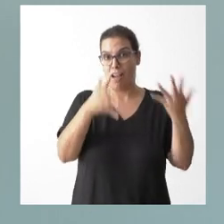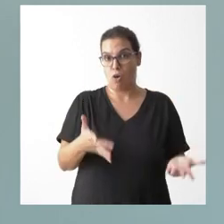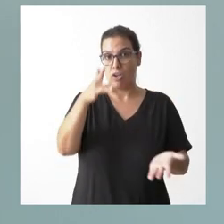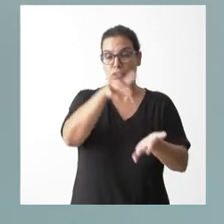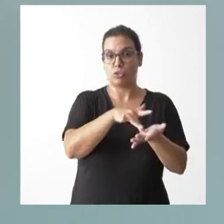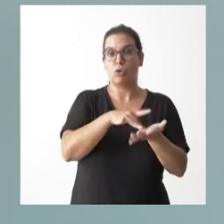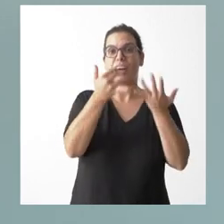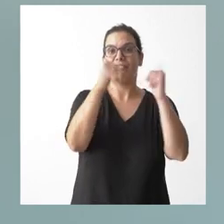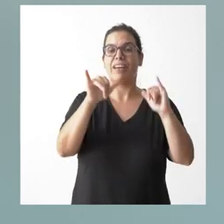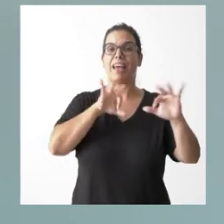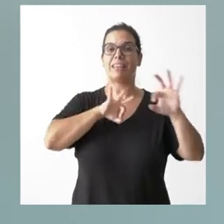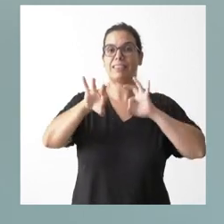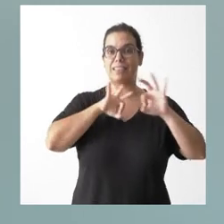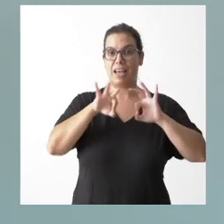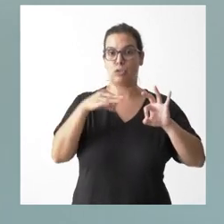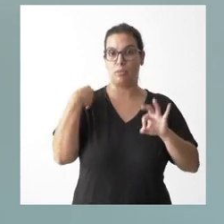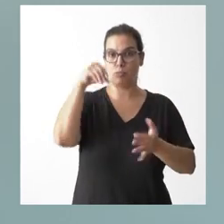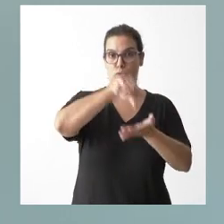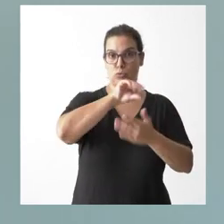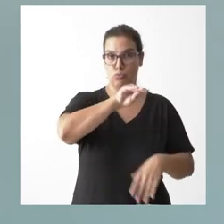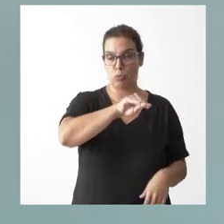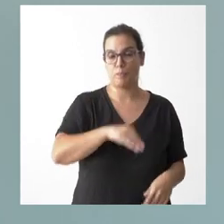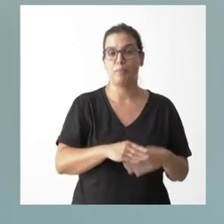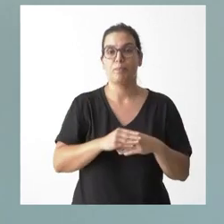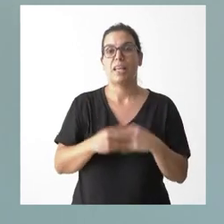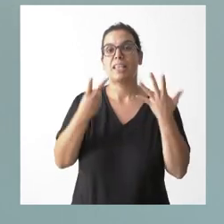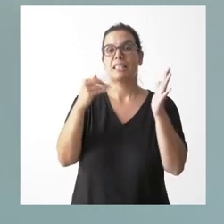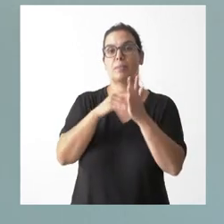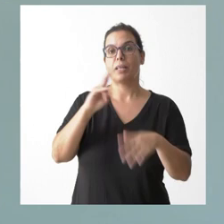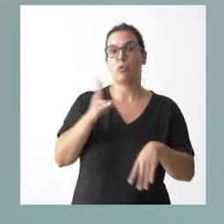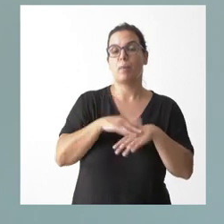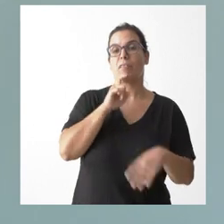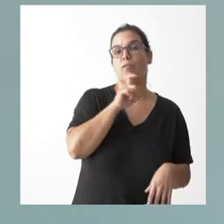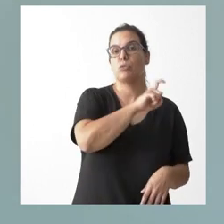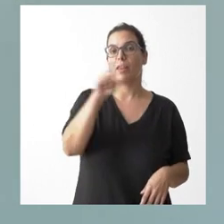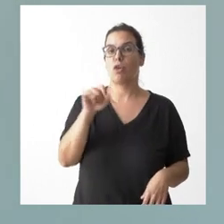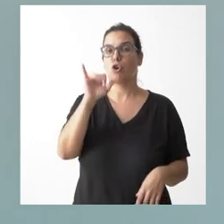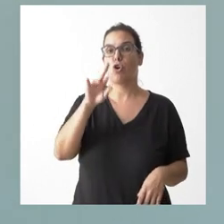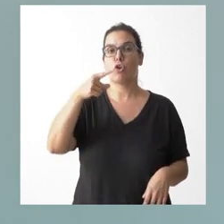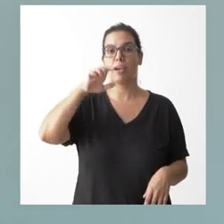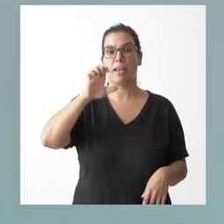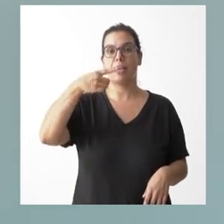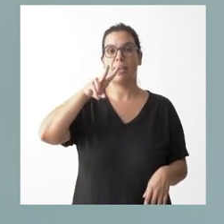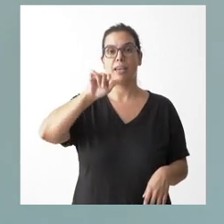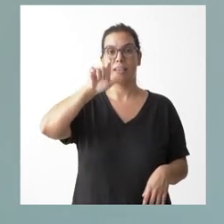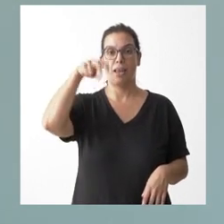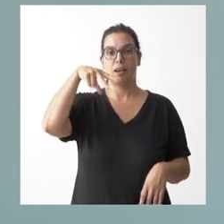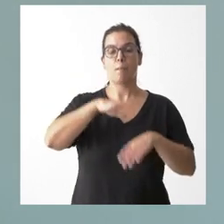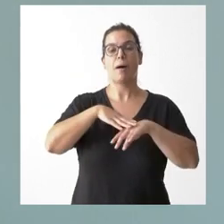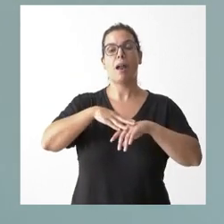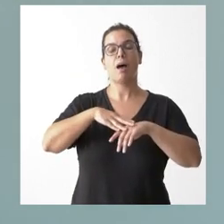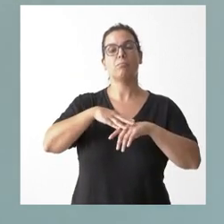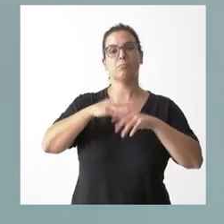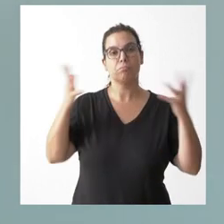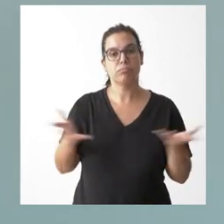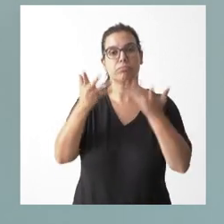de Teatro en esa localidad. 70.000 euros a la Fundación Jorge Guillén para la promoción y fomento y difusión de la